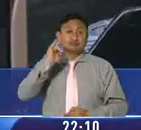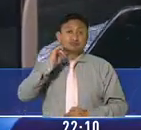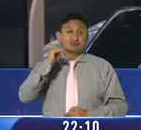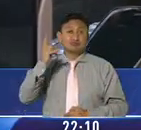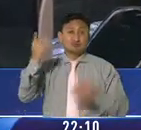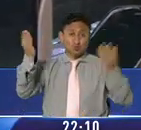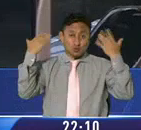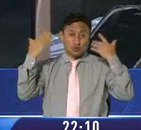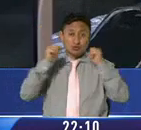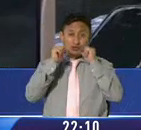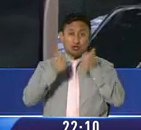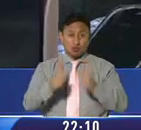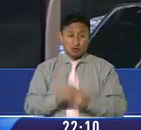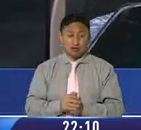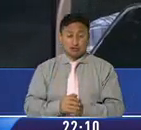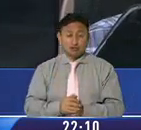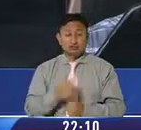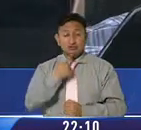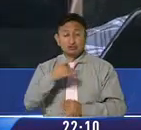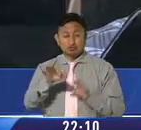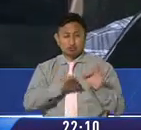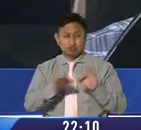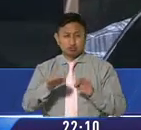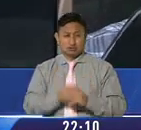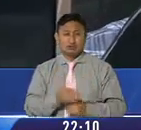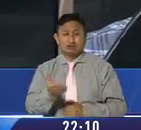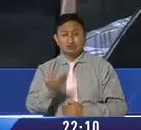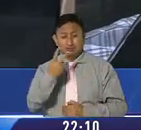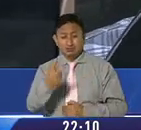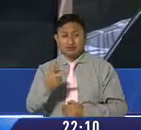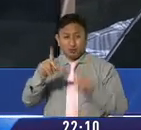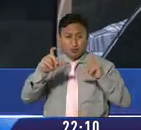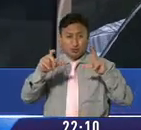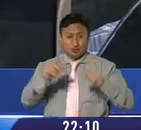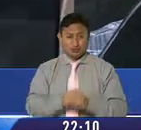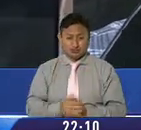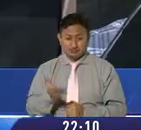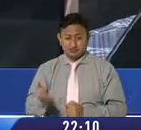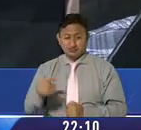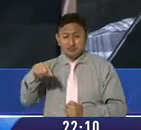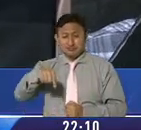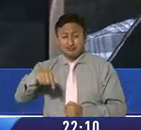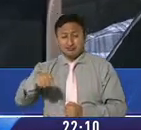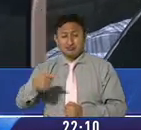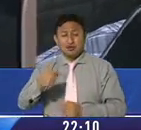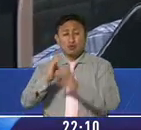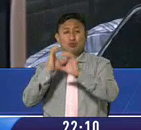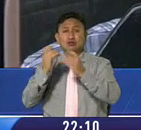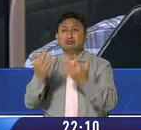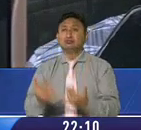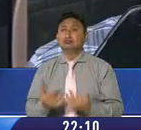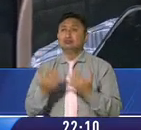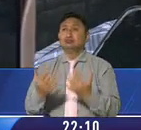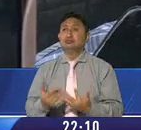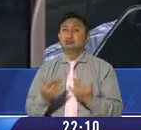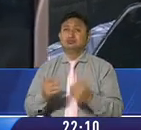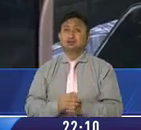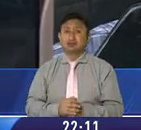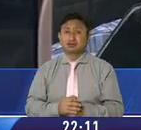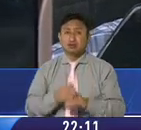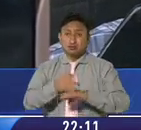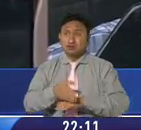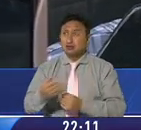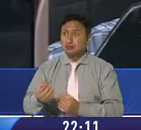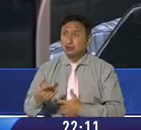los abuelitos, y como le estoy indicando, usted está viendo las fotos que los bebés están en el terminal esperando el bus, señores, y para luego